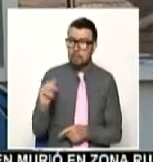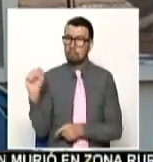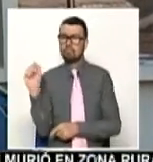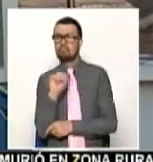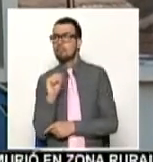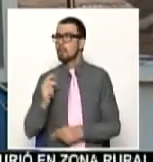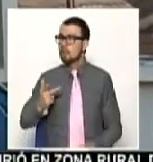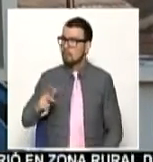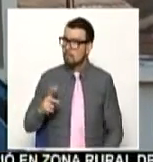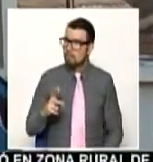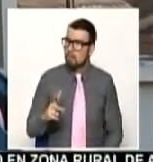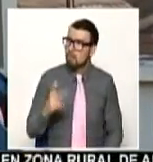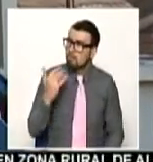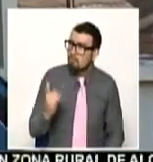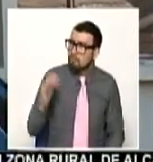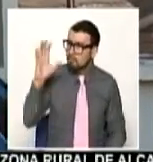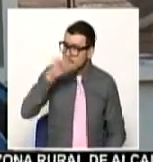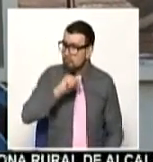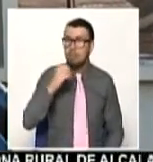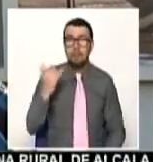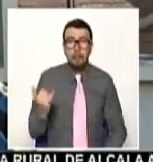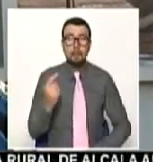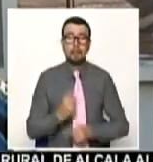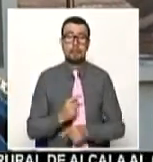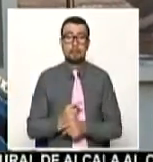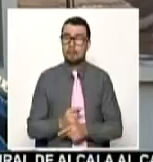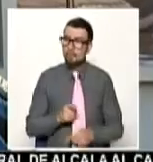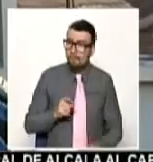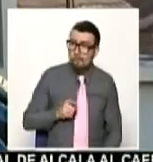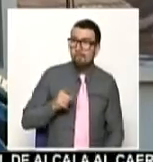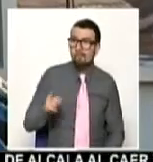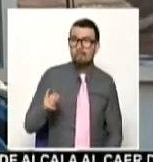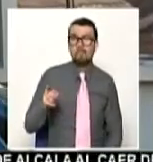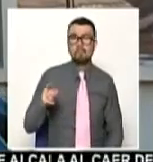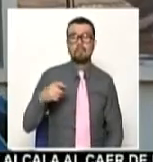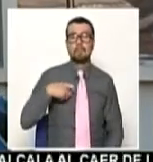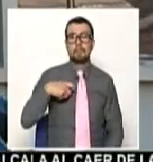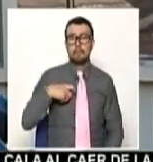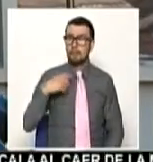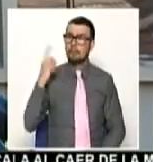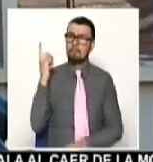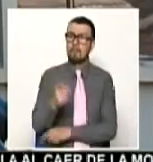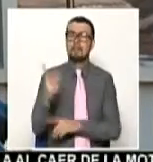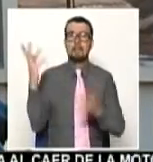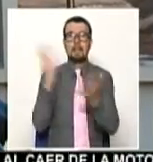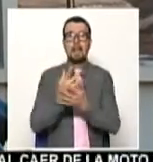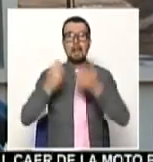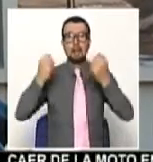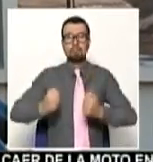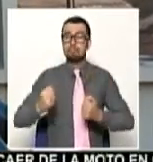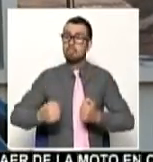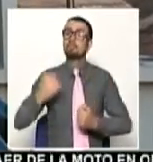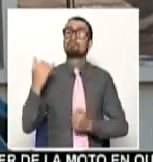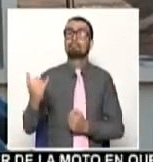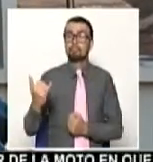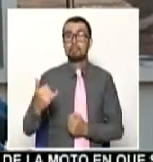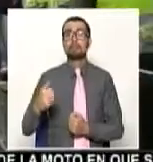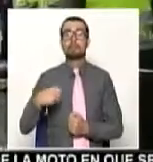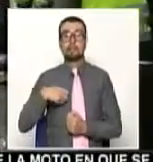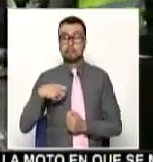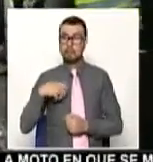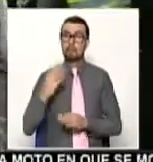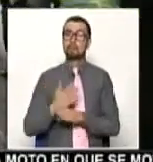los antecedentes efectivamente se dan cuenta que este tenía una orden de captura por concierto para